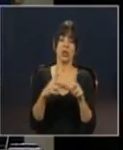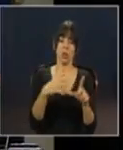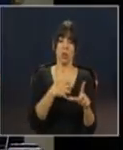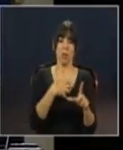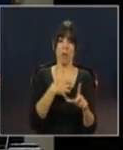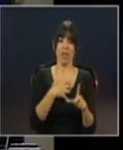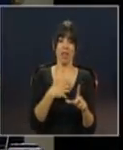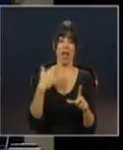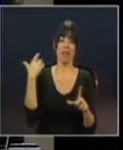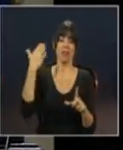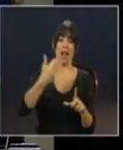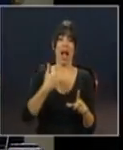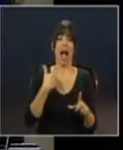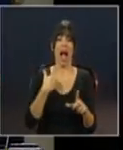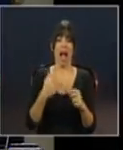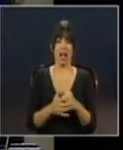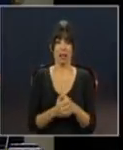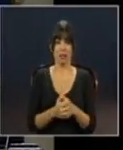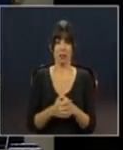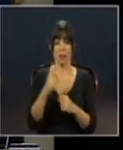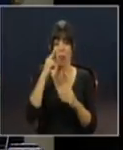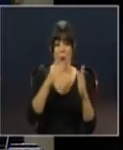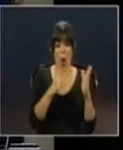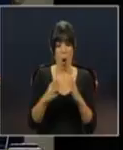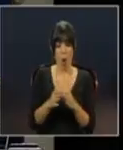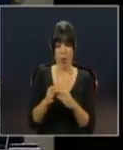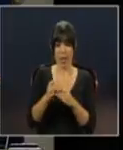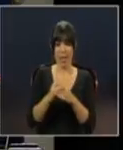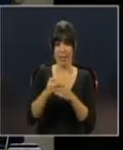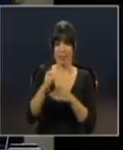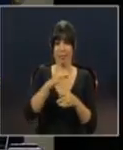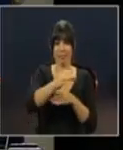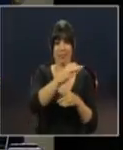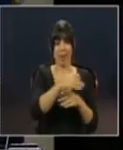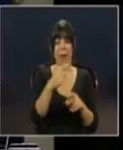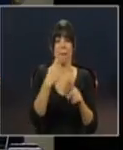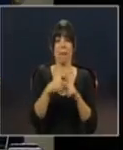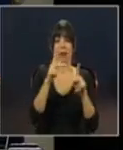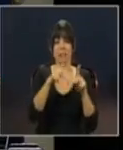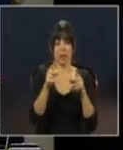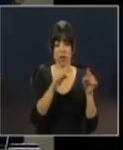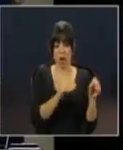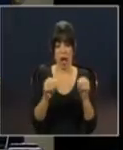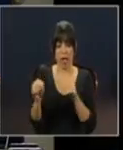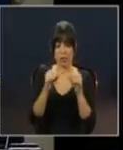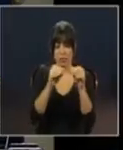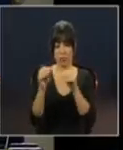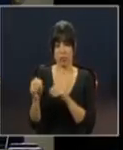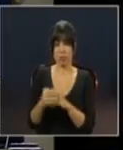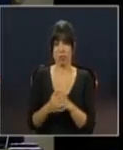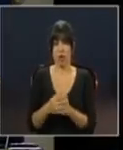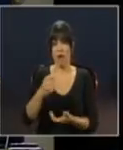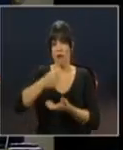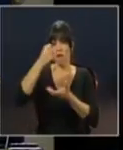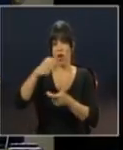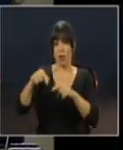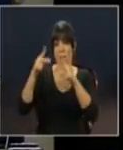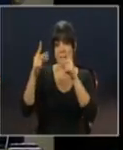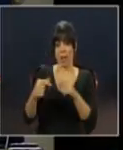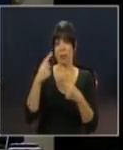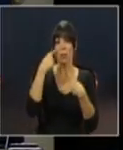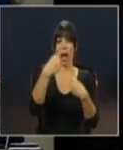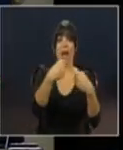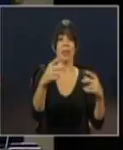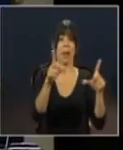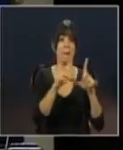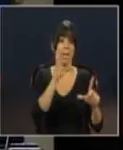así como en el ordenamiento territorial y en el reasentamiento de personas. Los fondos presupuestados para la emisión de bonos de